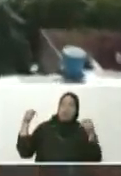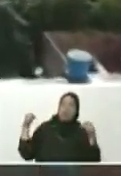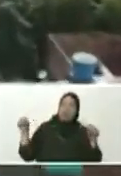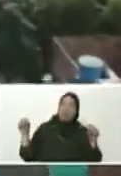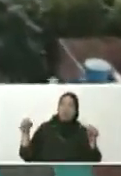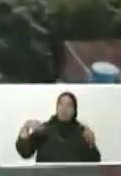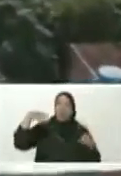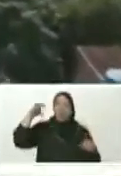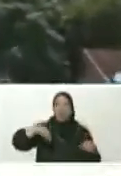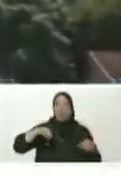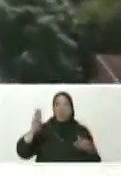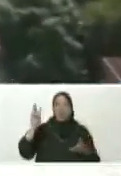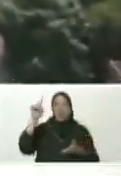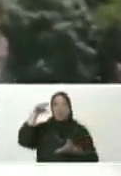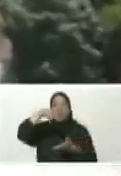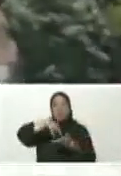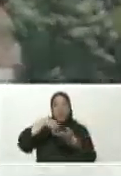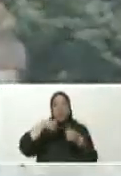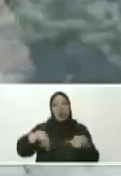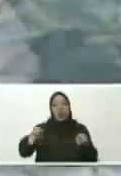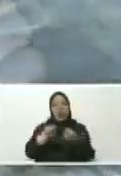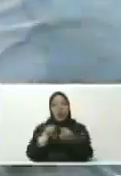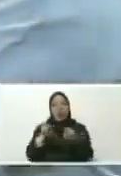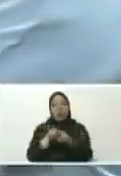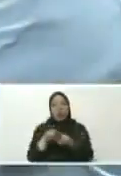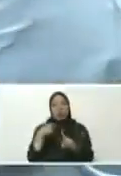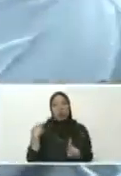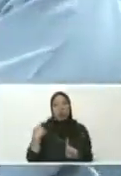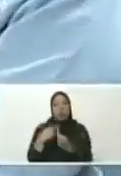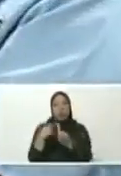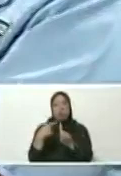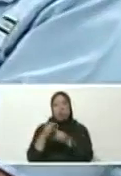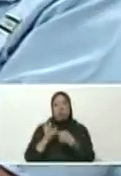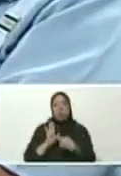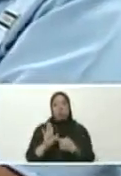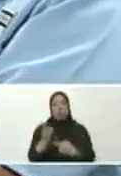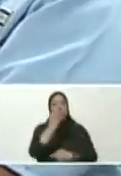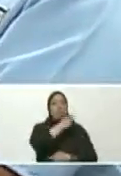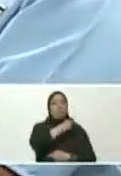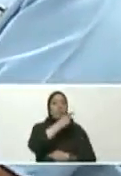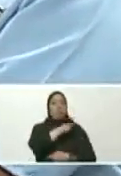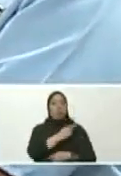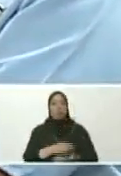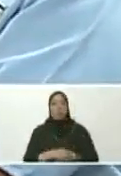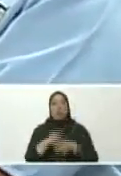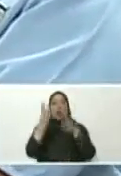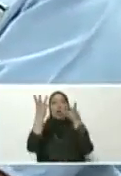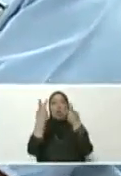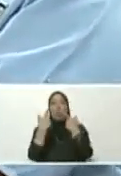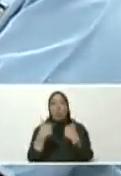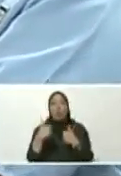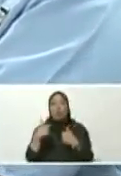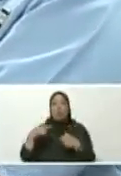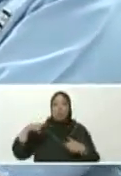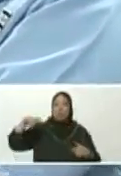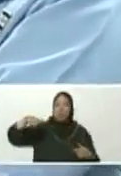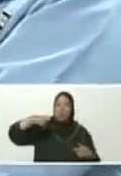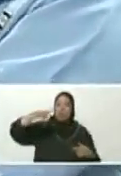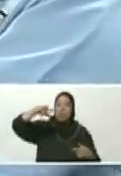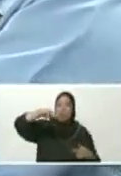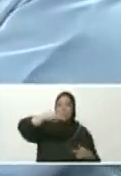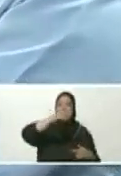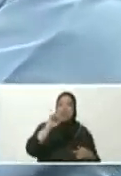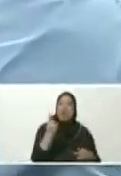del Estado Carabobo. ¿Tú estás al frente de esta unidad? Positivo, ciudadano presidente. Correcto. ¿Cuántos drones se corresponden a una